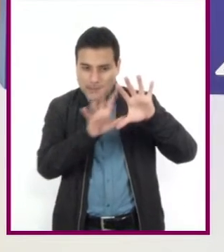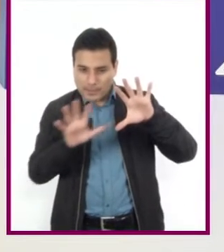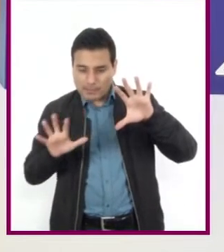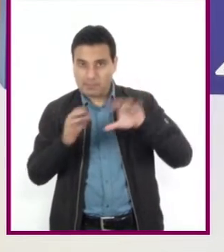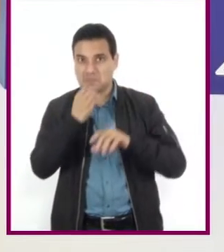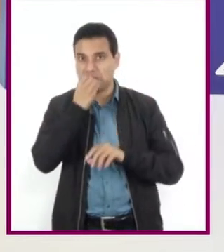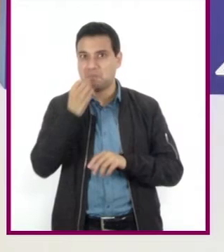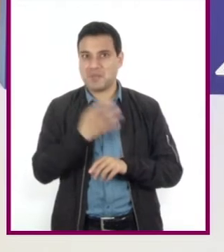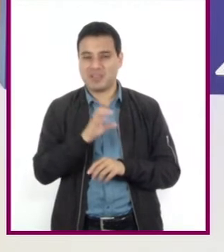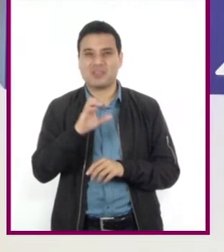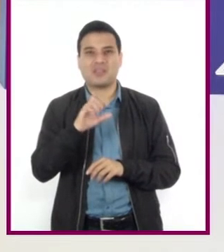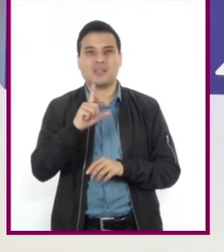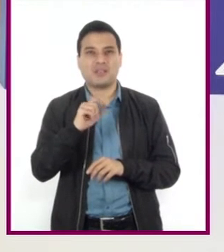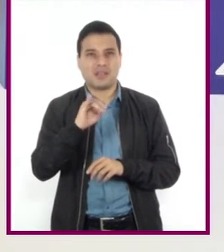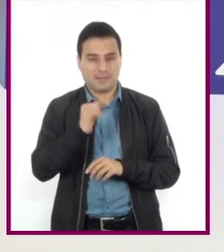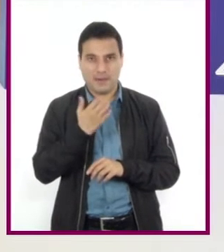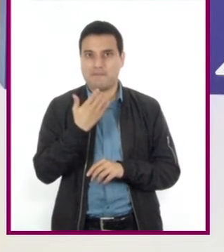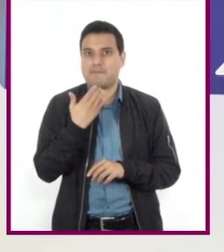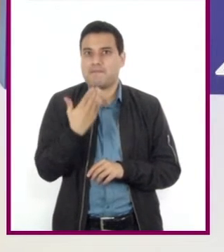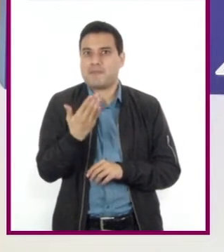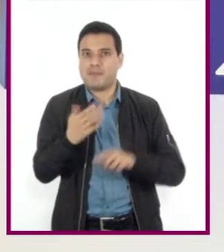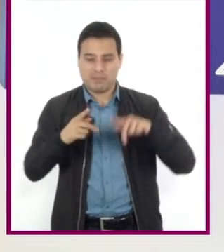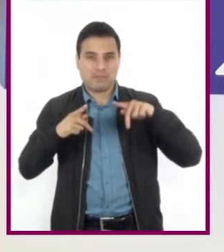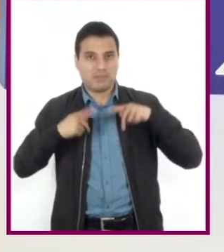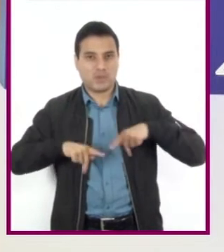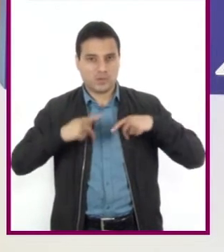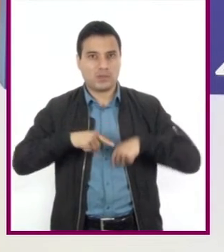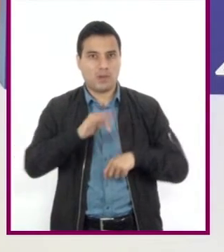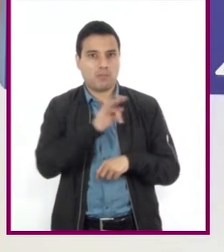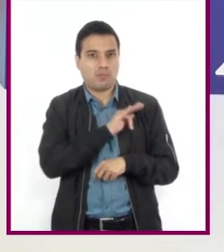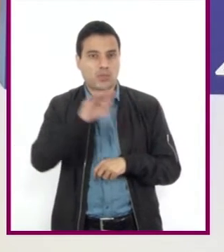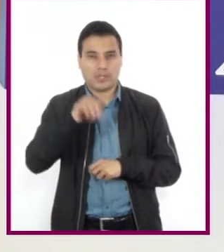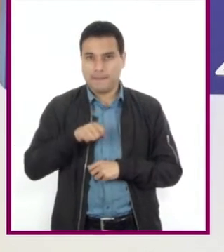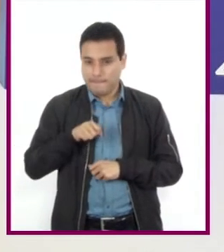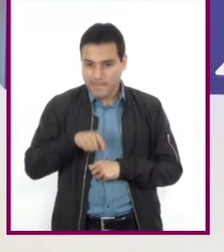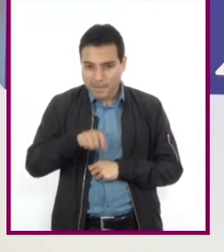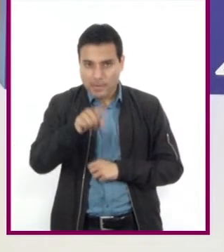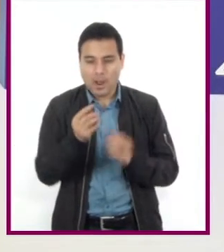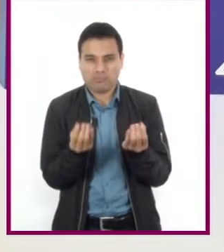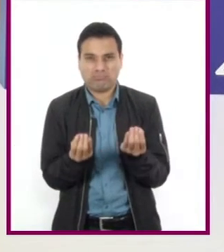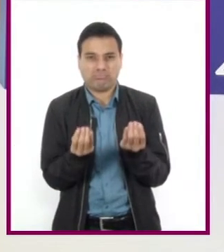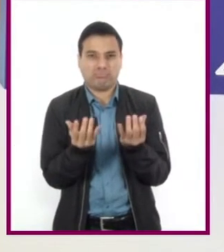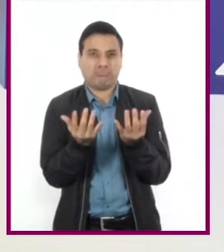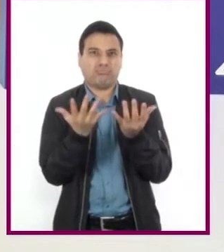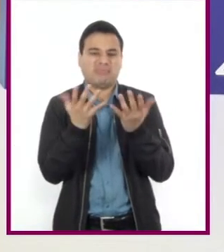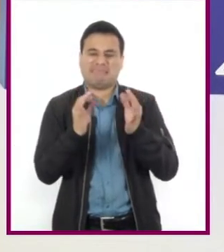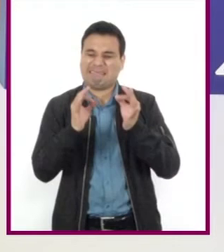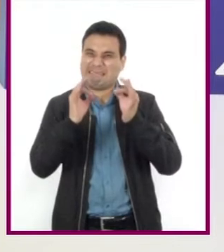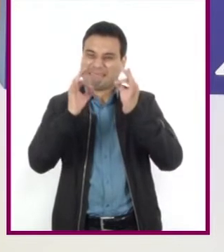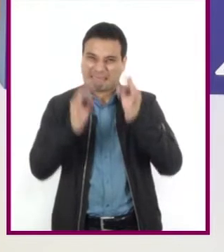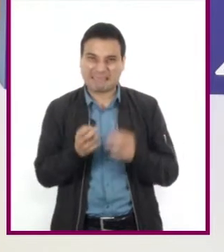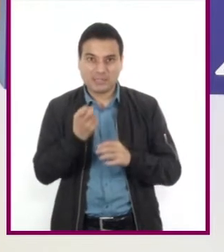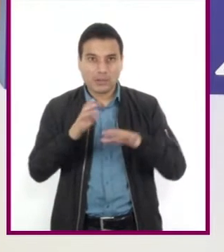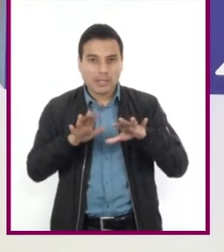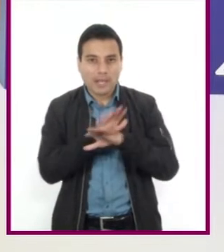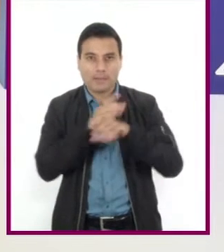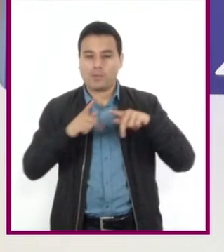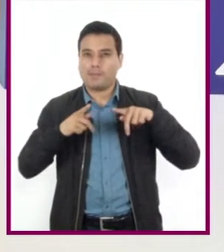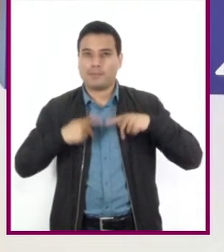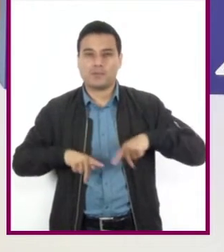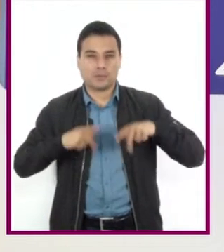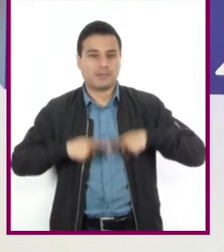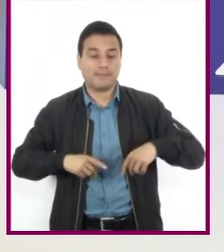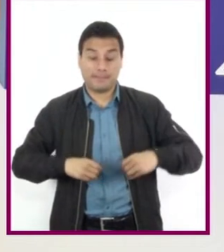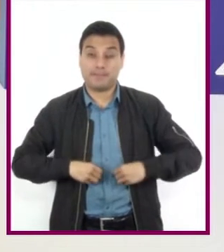el desarrollo exhaustivo de la agricultura. Esto significó una verdadera revolución que cambió drásticamente la forma de vida de